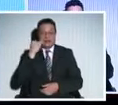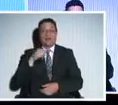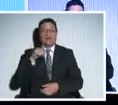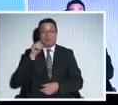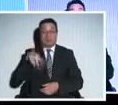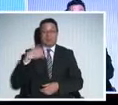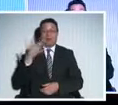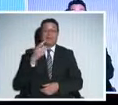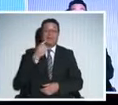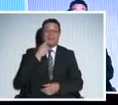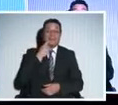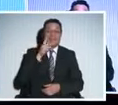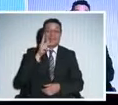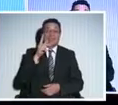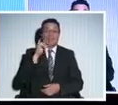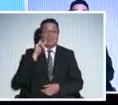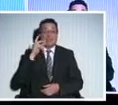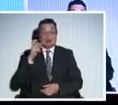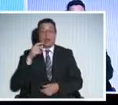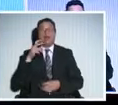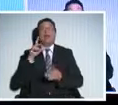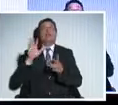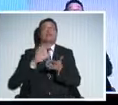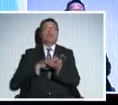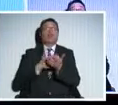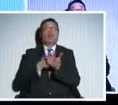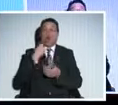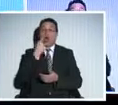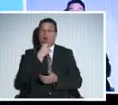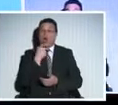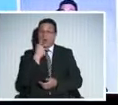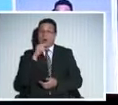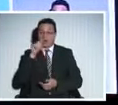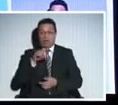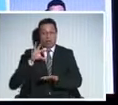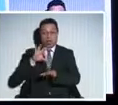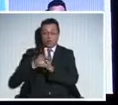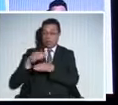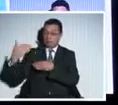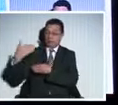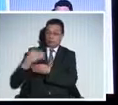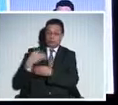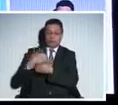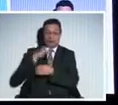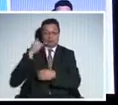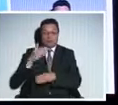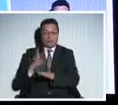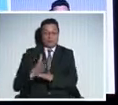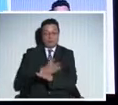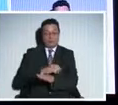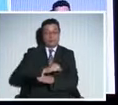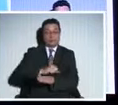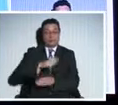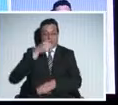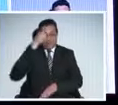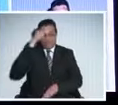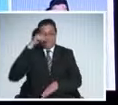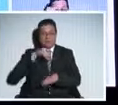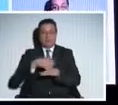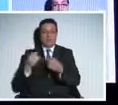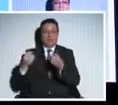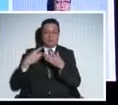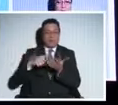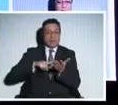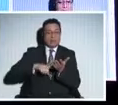fui beneficiado por el programa de salud oral de JUNAEB. Los odontólogos que nos atendían de manera permanente previniendo enfermedades también me enseñaron técnicas